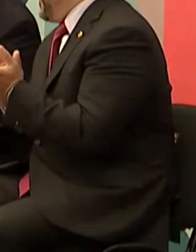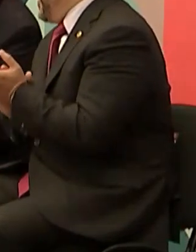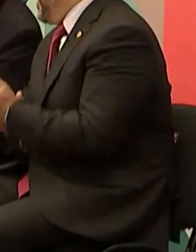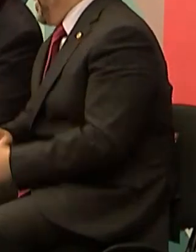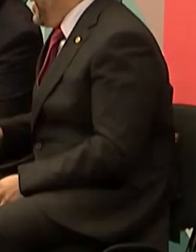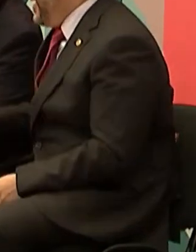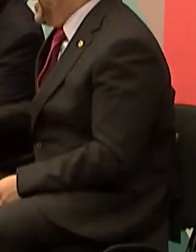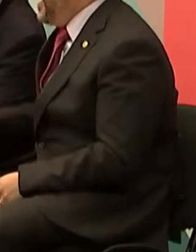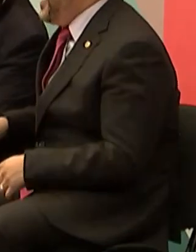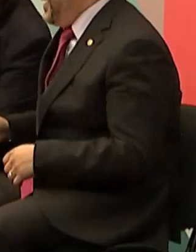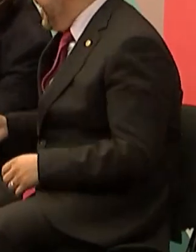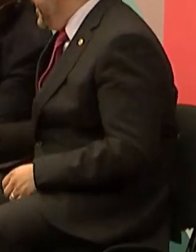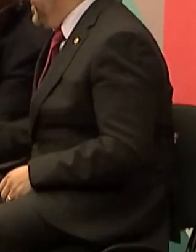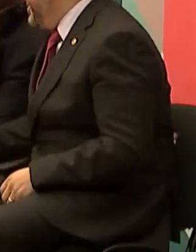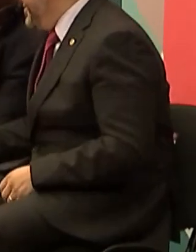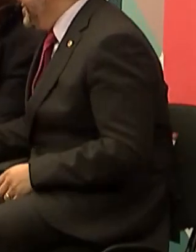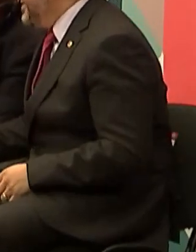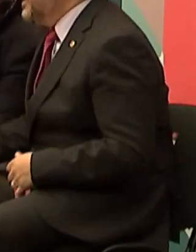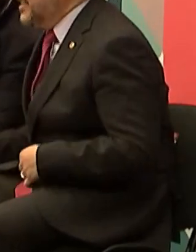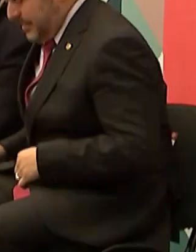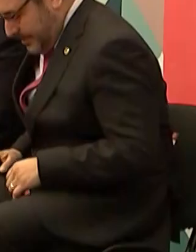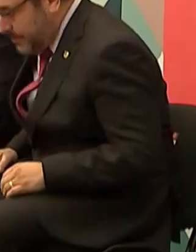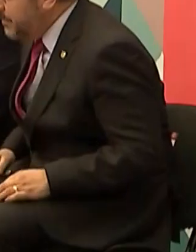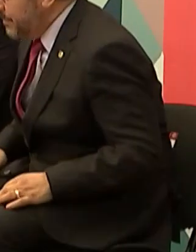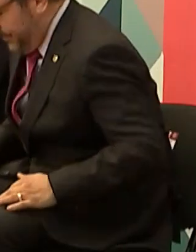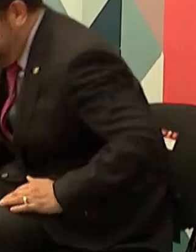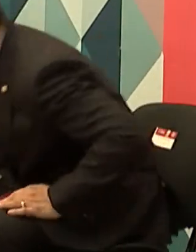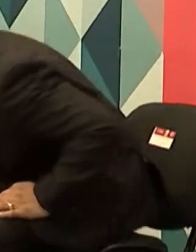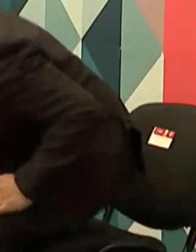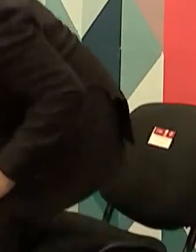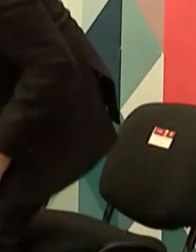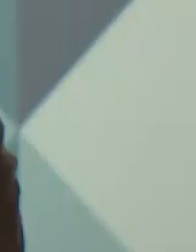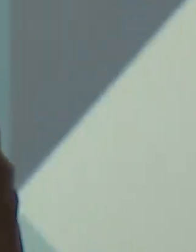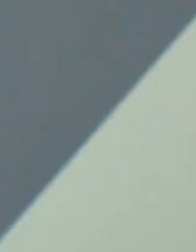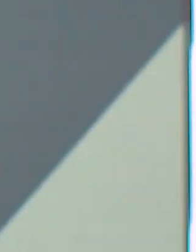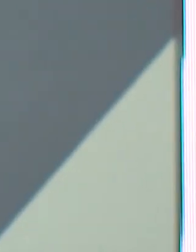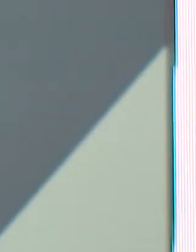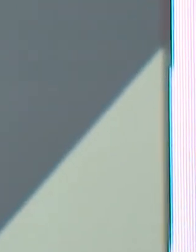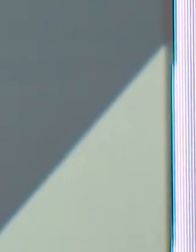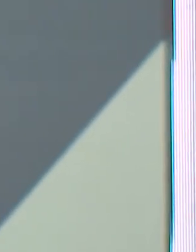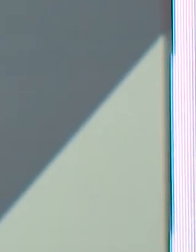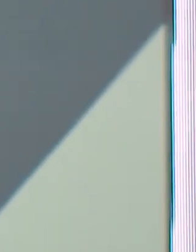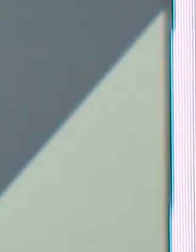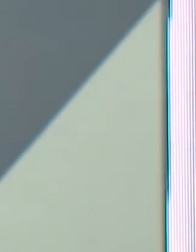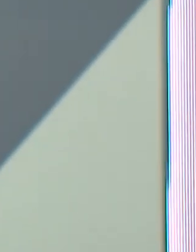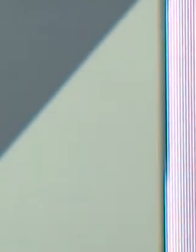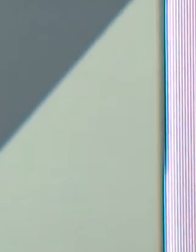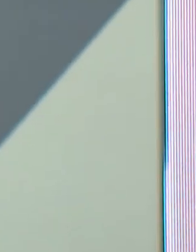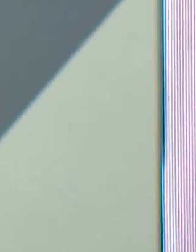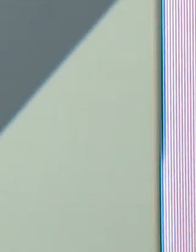El director del Instituto Politécnico Nacional, Arturo Rector of the Politécnico.